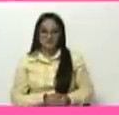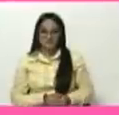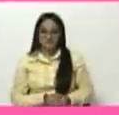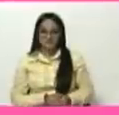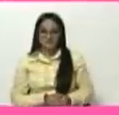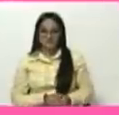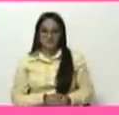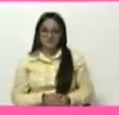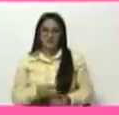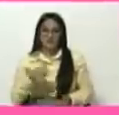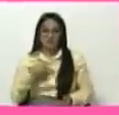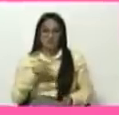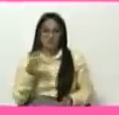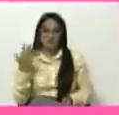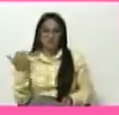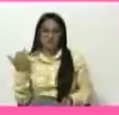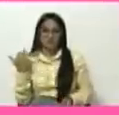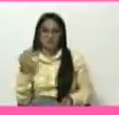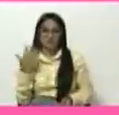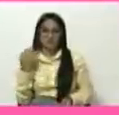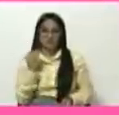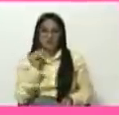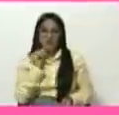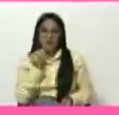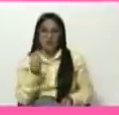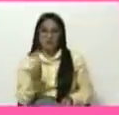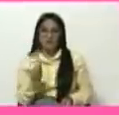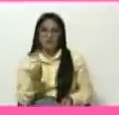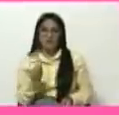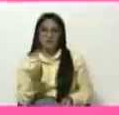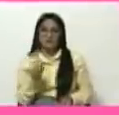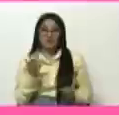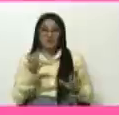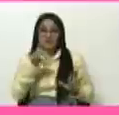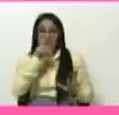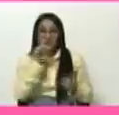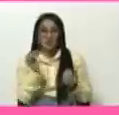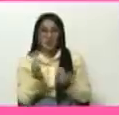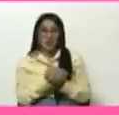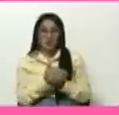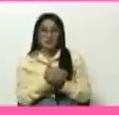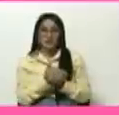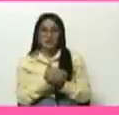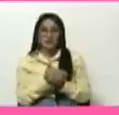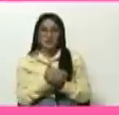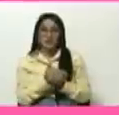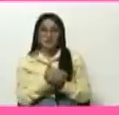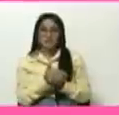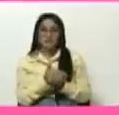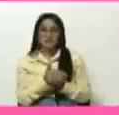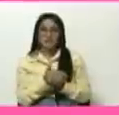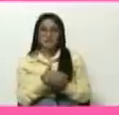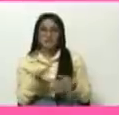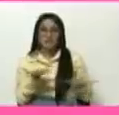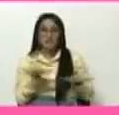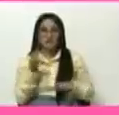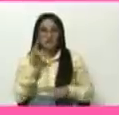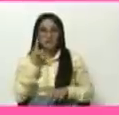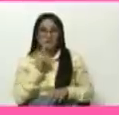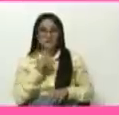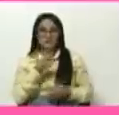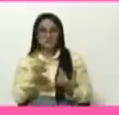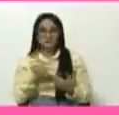Nosotros estuvimos en los cuarteles siendo muy jóvenes, 10 años escondidos. El movimiento bolivariano